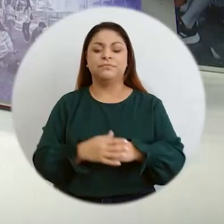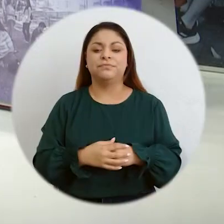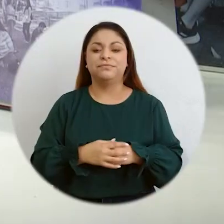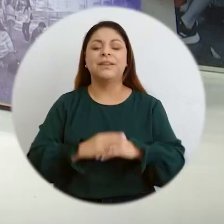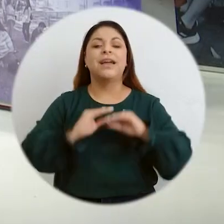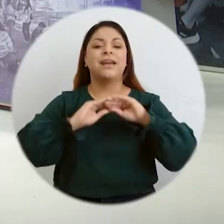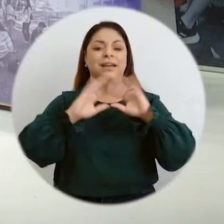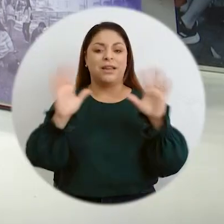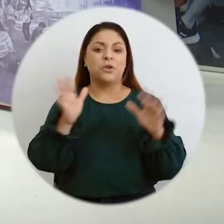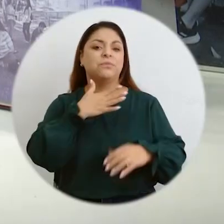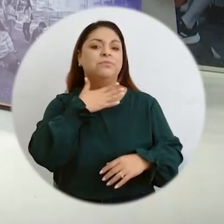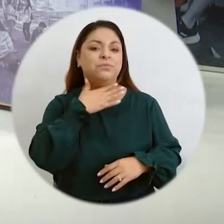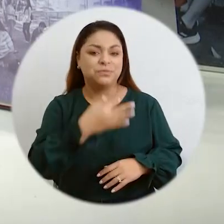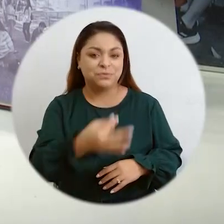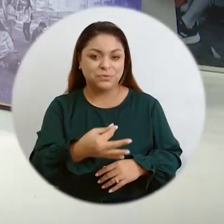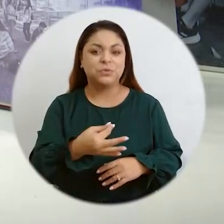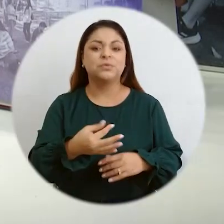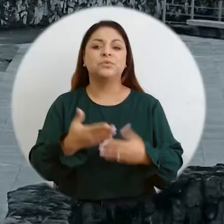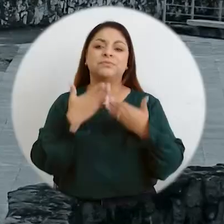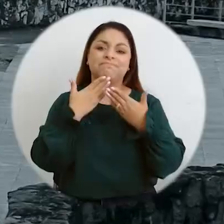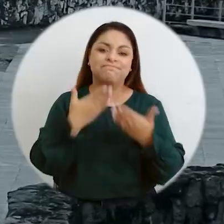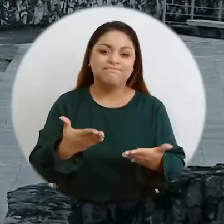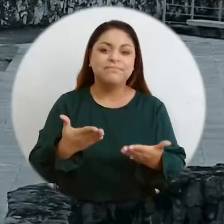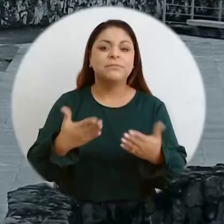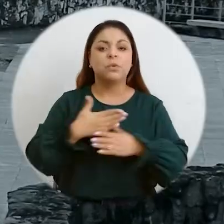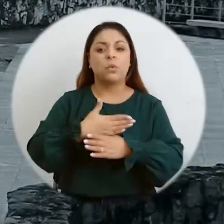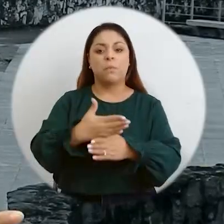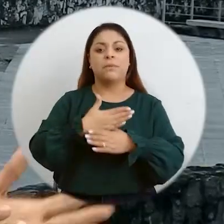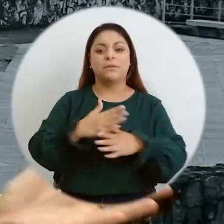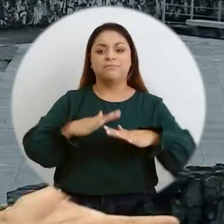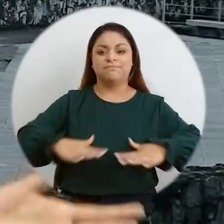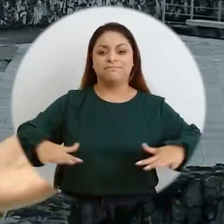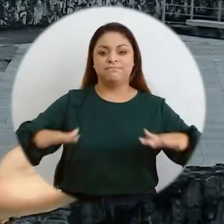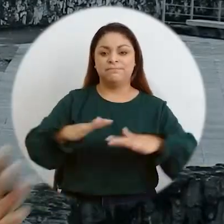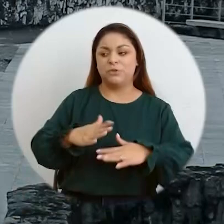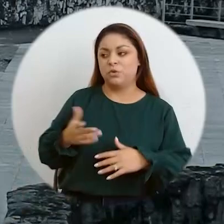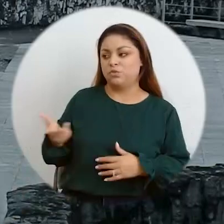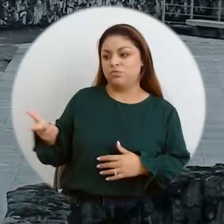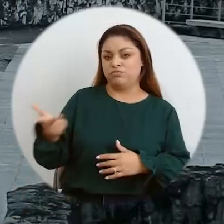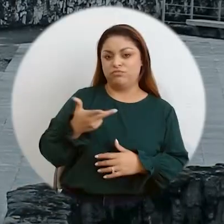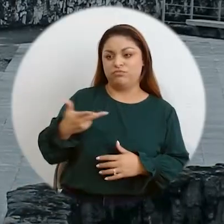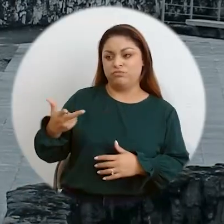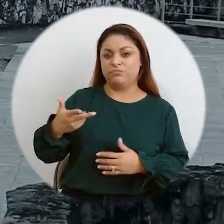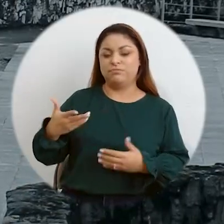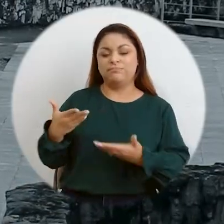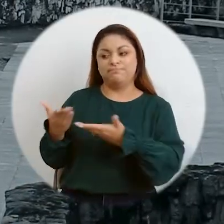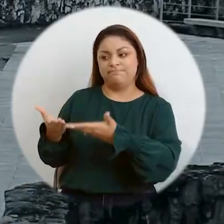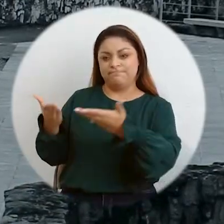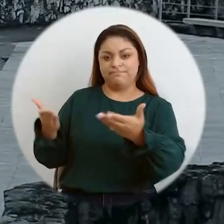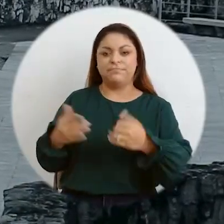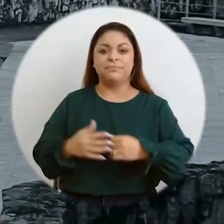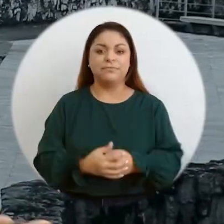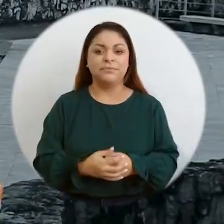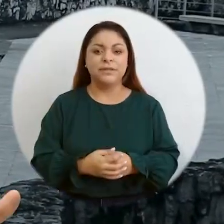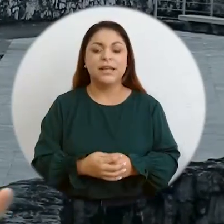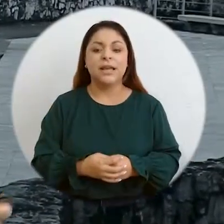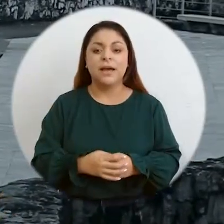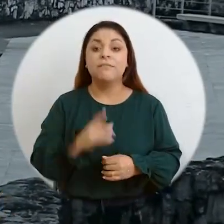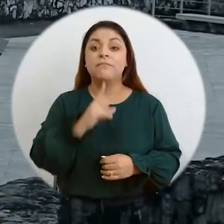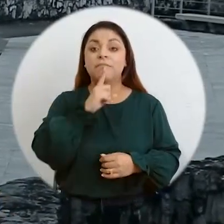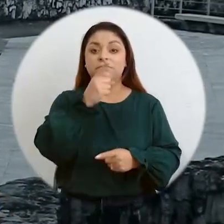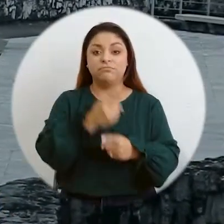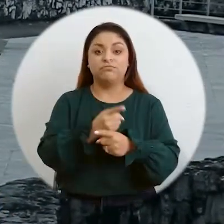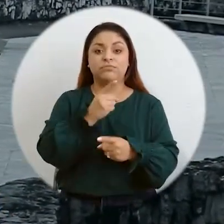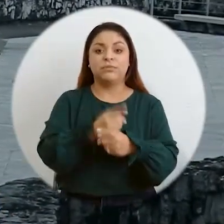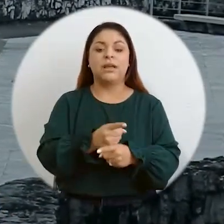gracias. Un verdadero gusto compartir este espacio con la profesora Sara, con don Álvaro.